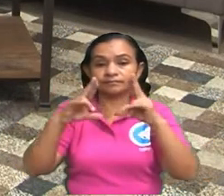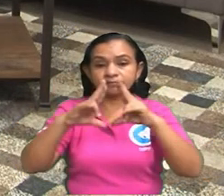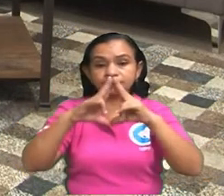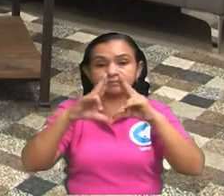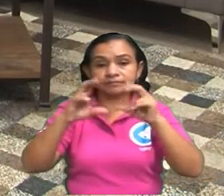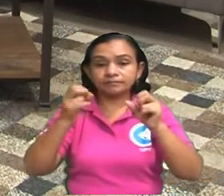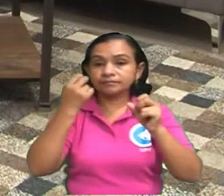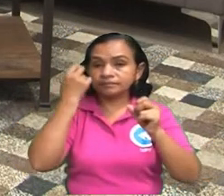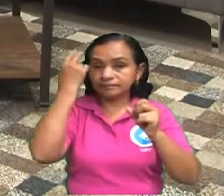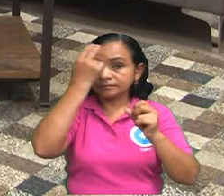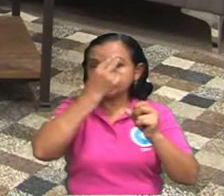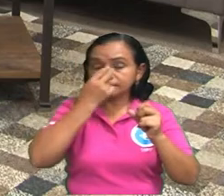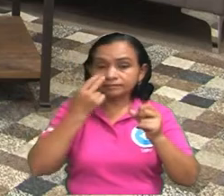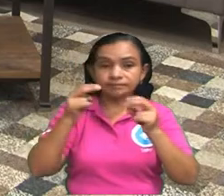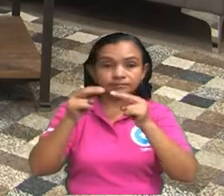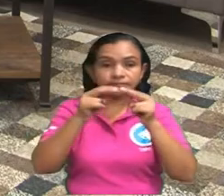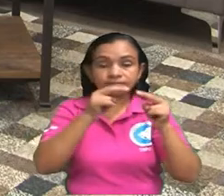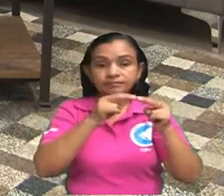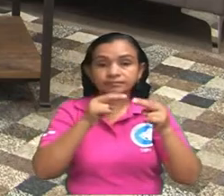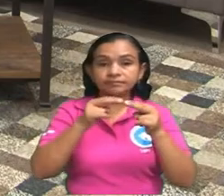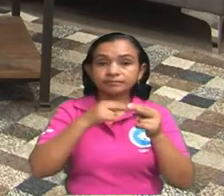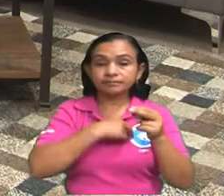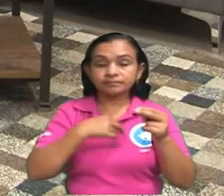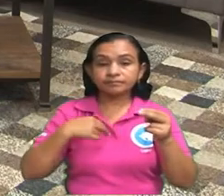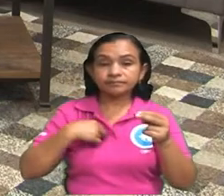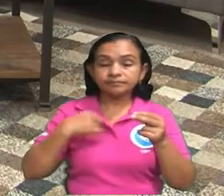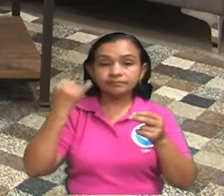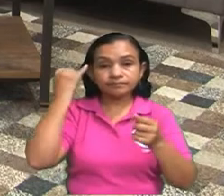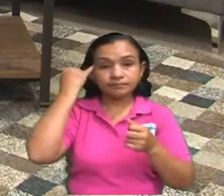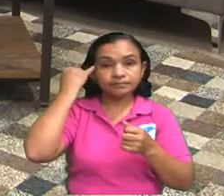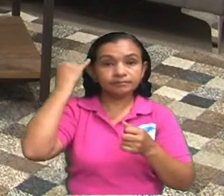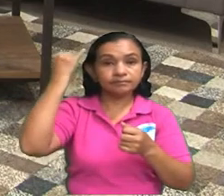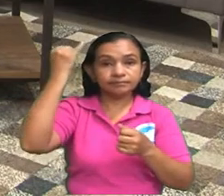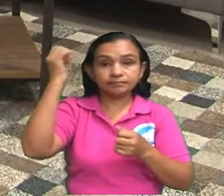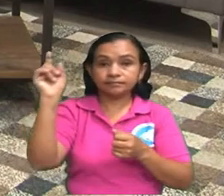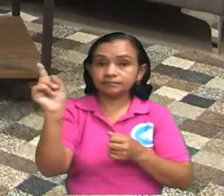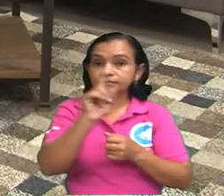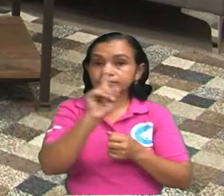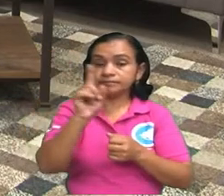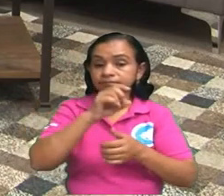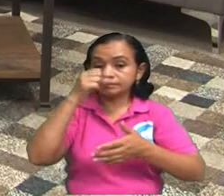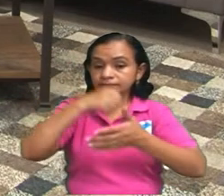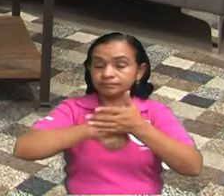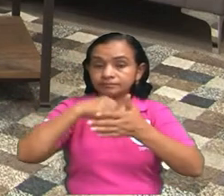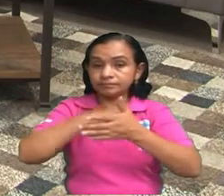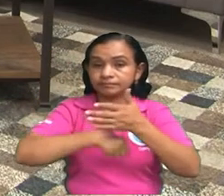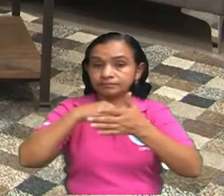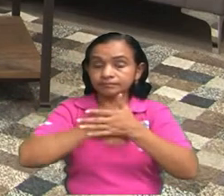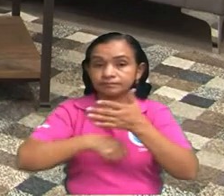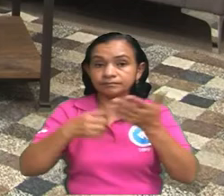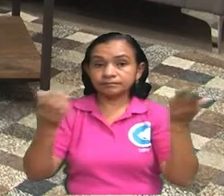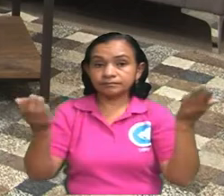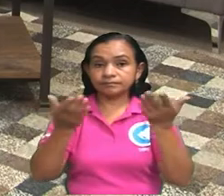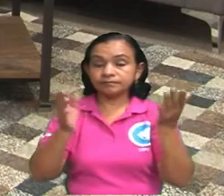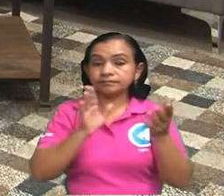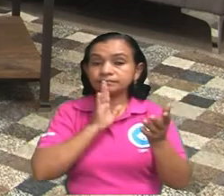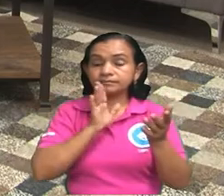Le pregunto a partir de esa vinculación que se da, no solo en los ideales, sino también en la lucha por la emancipación, y hablo